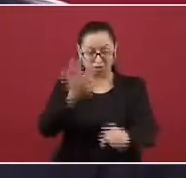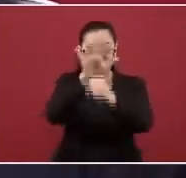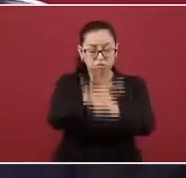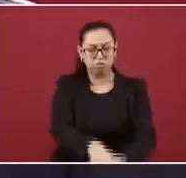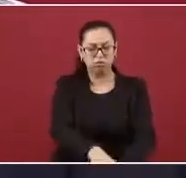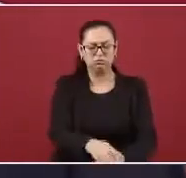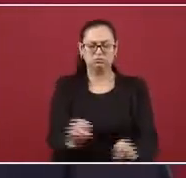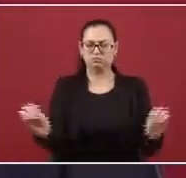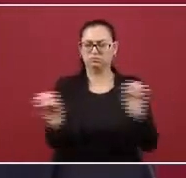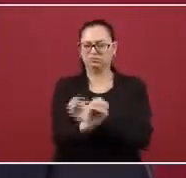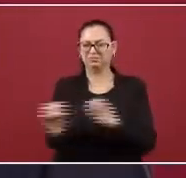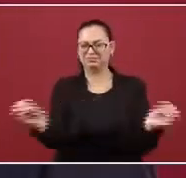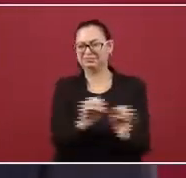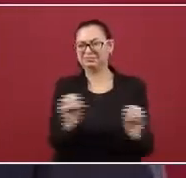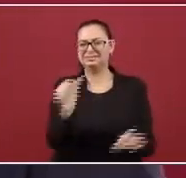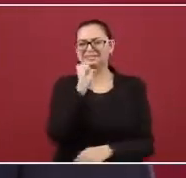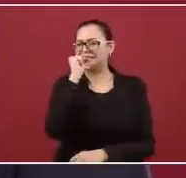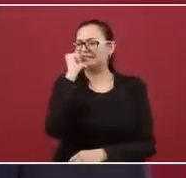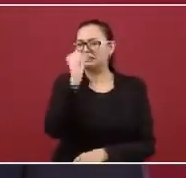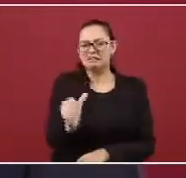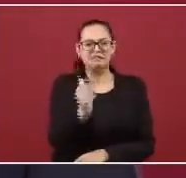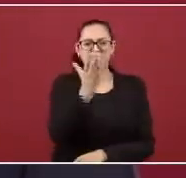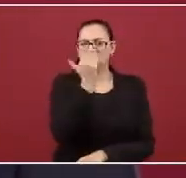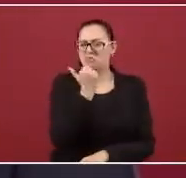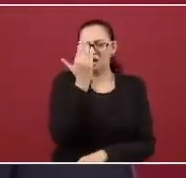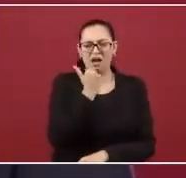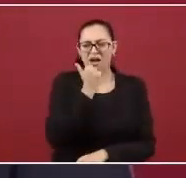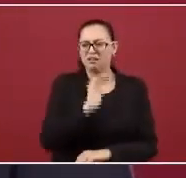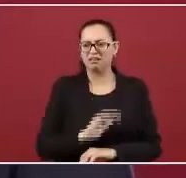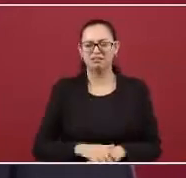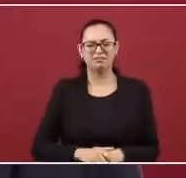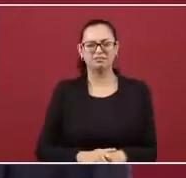sea, no hay censura,